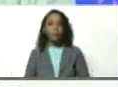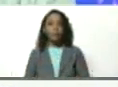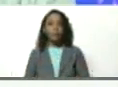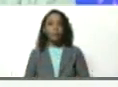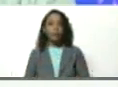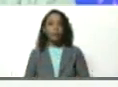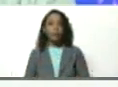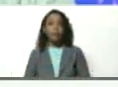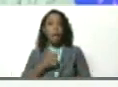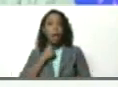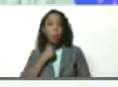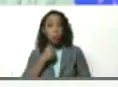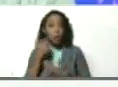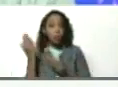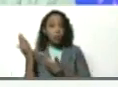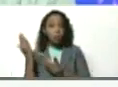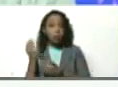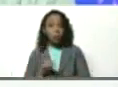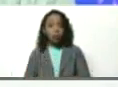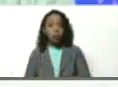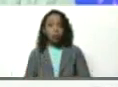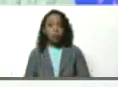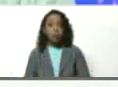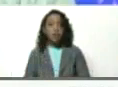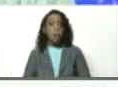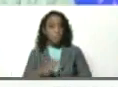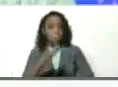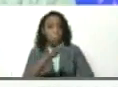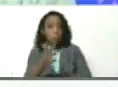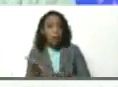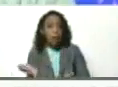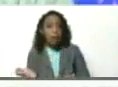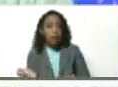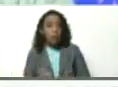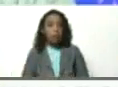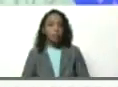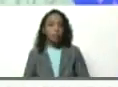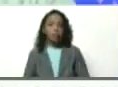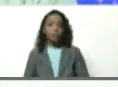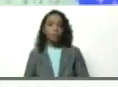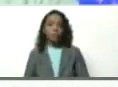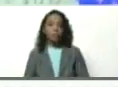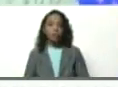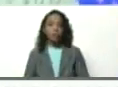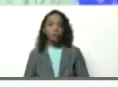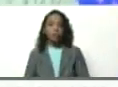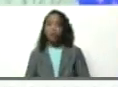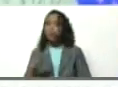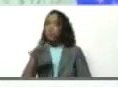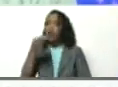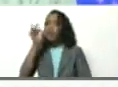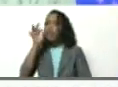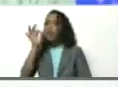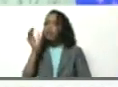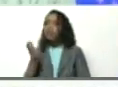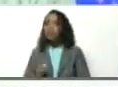les gusta les parece nuestra café